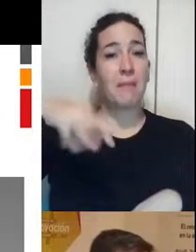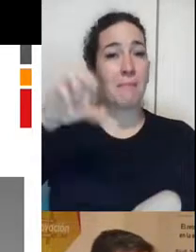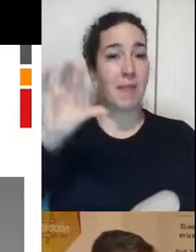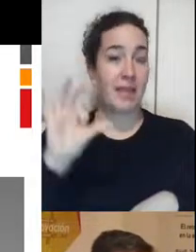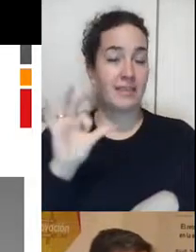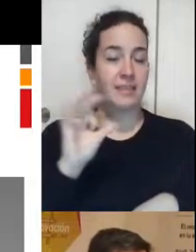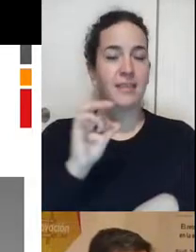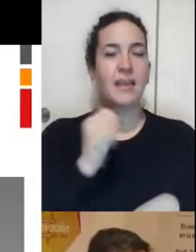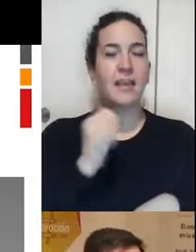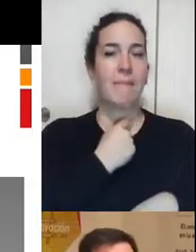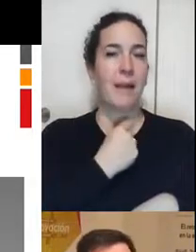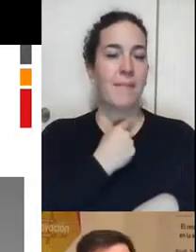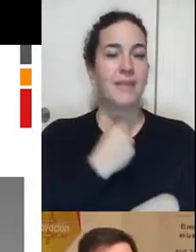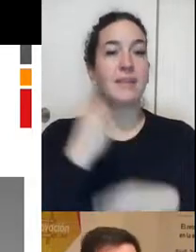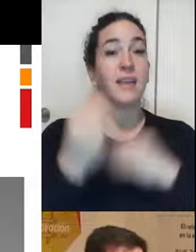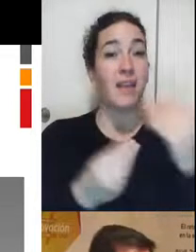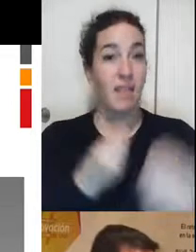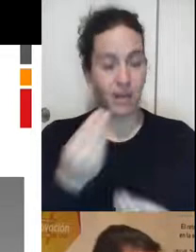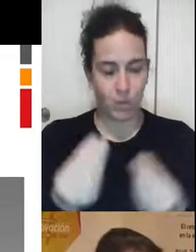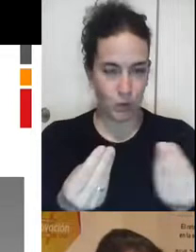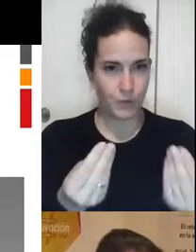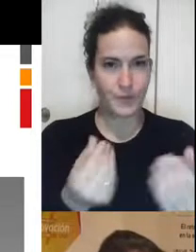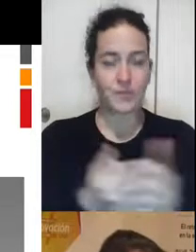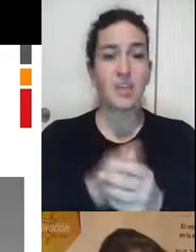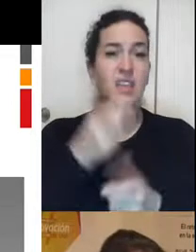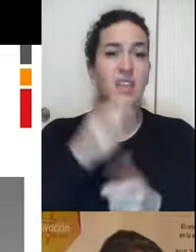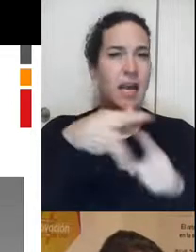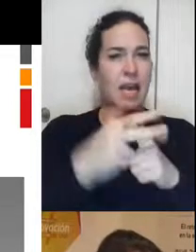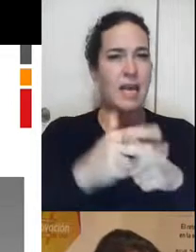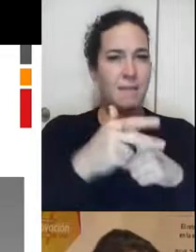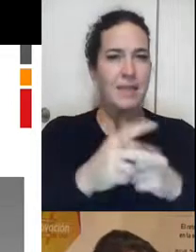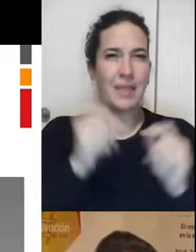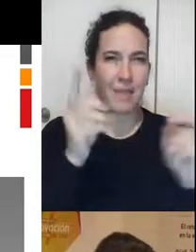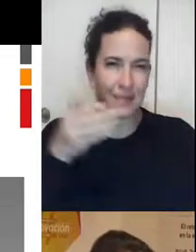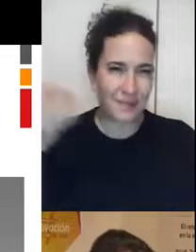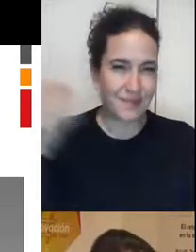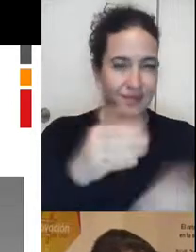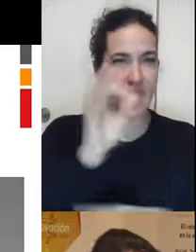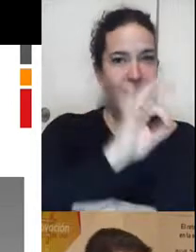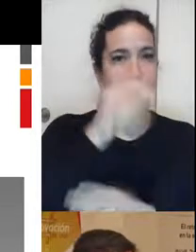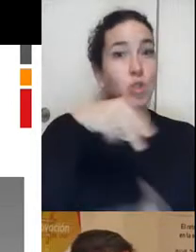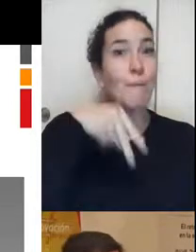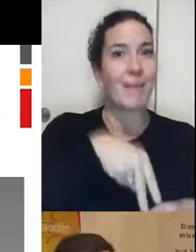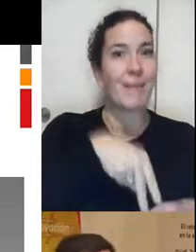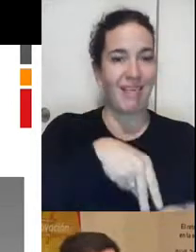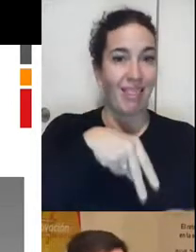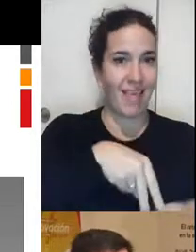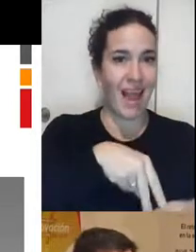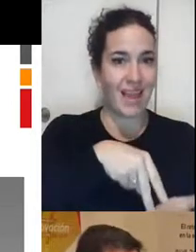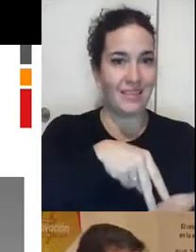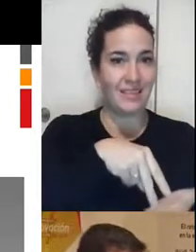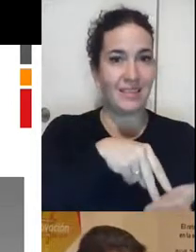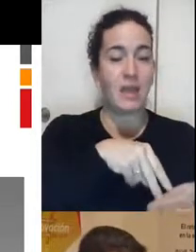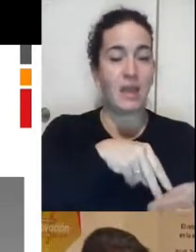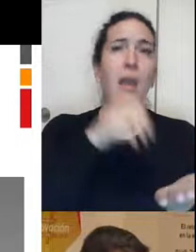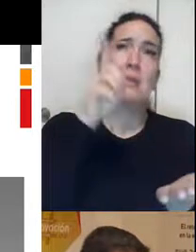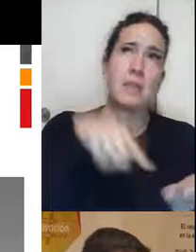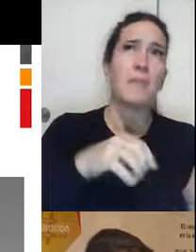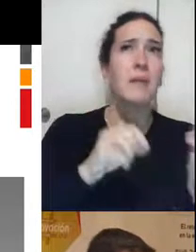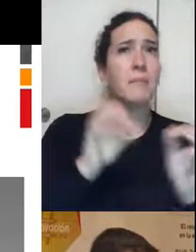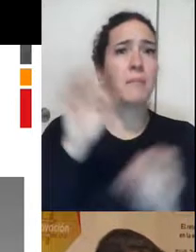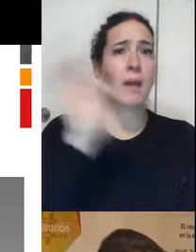es esa herramienta que estaba enfocada concretamente a estos grados presenciales, en principio, también a algunos en